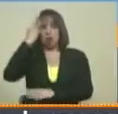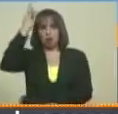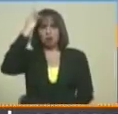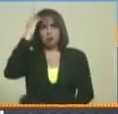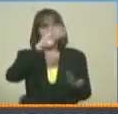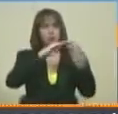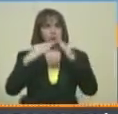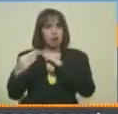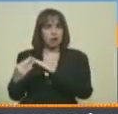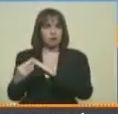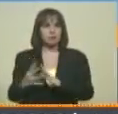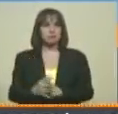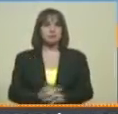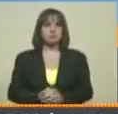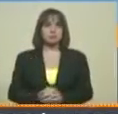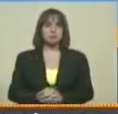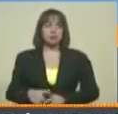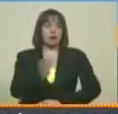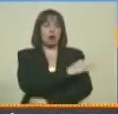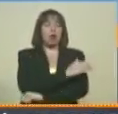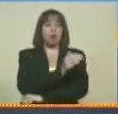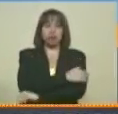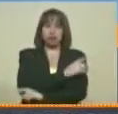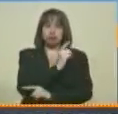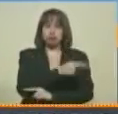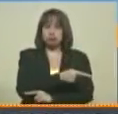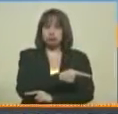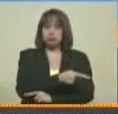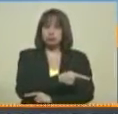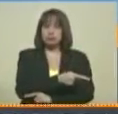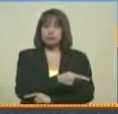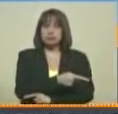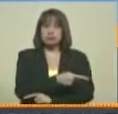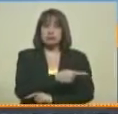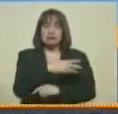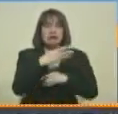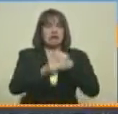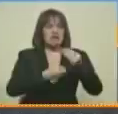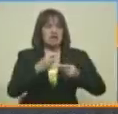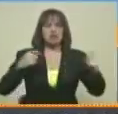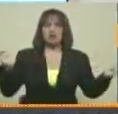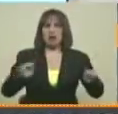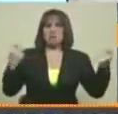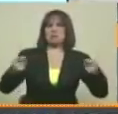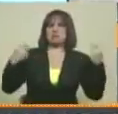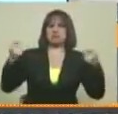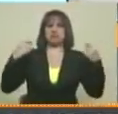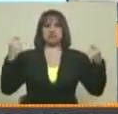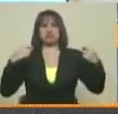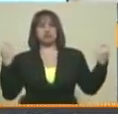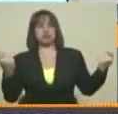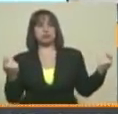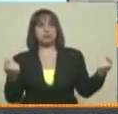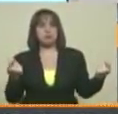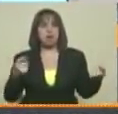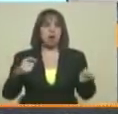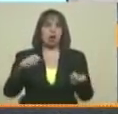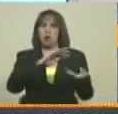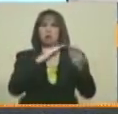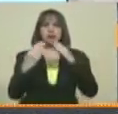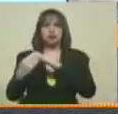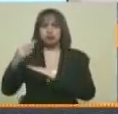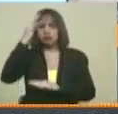comunales, la derecha apátrida hizo una campaña que los consejos